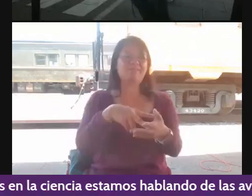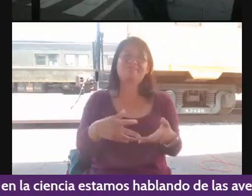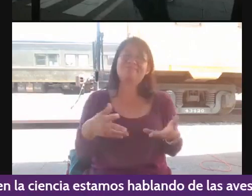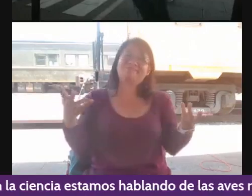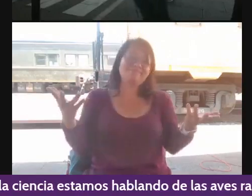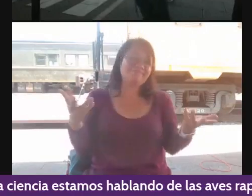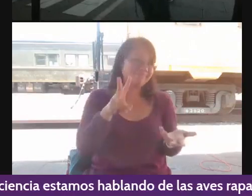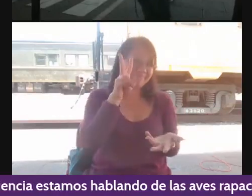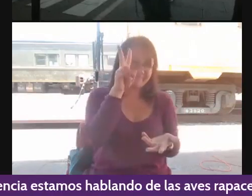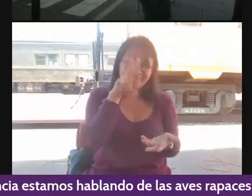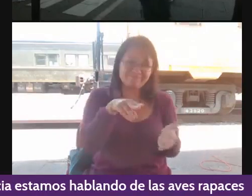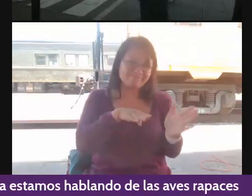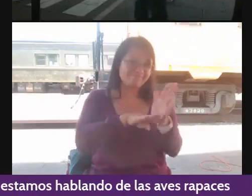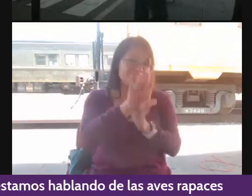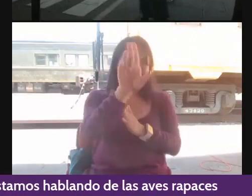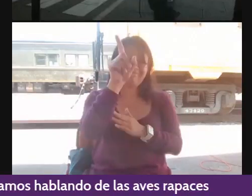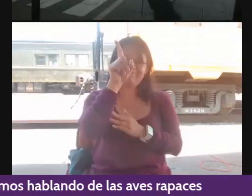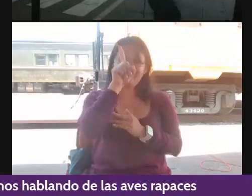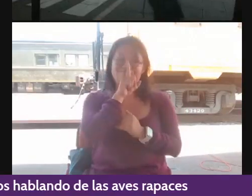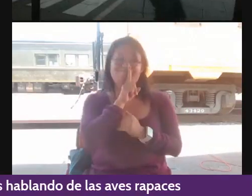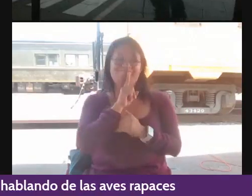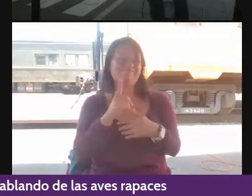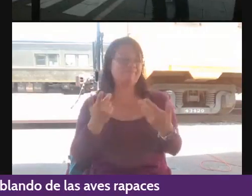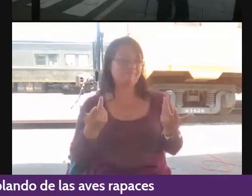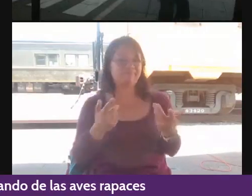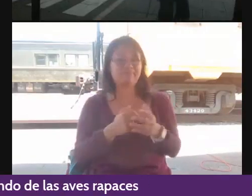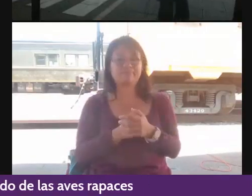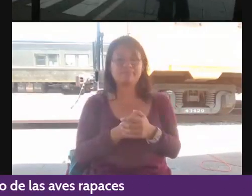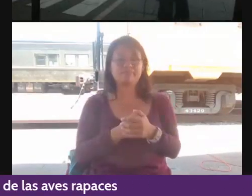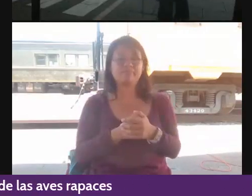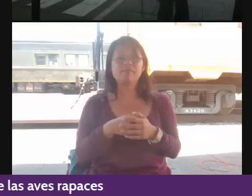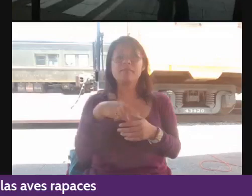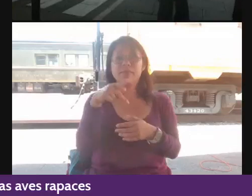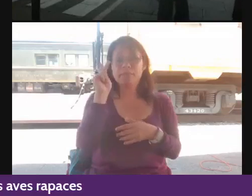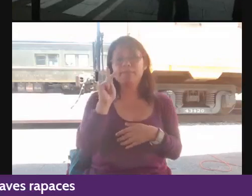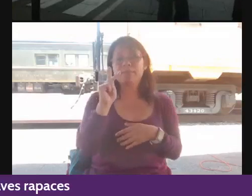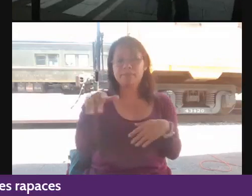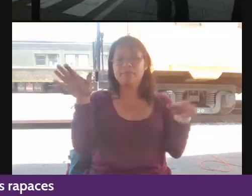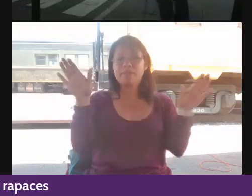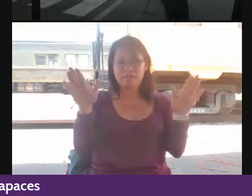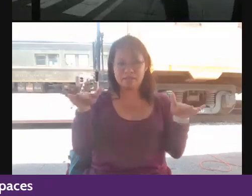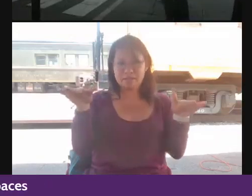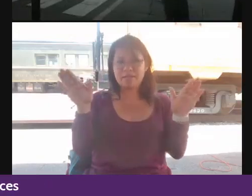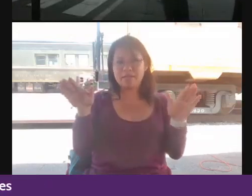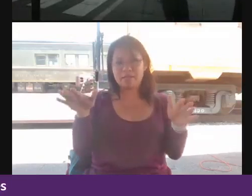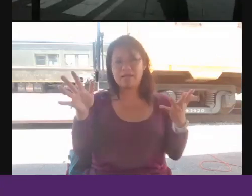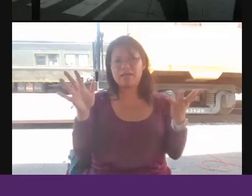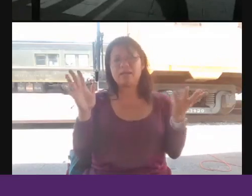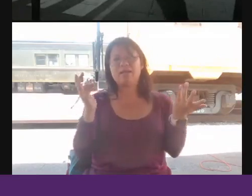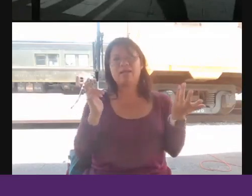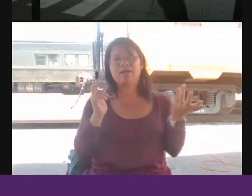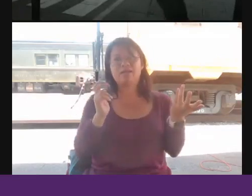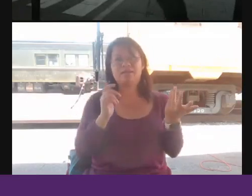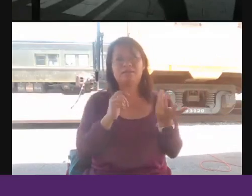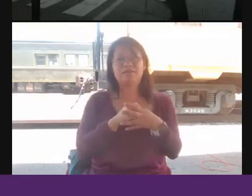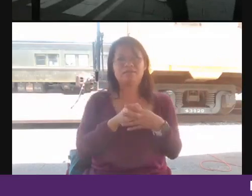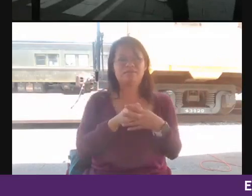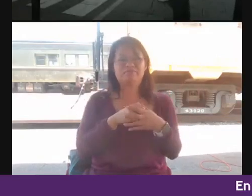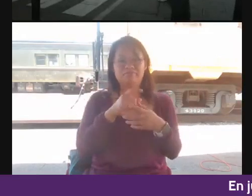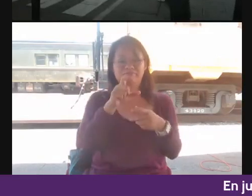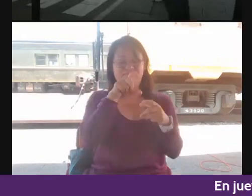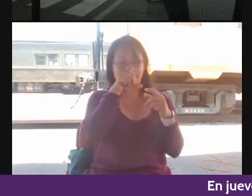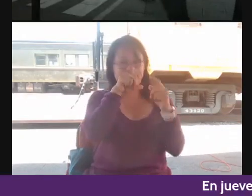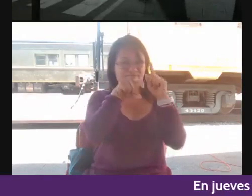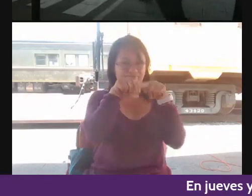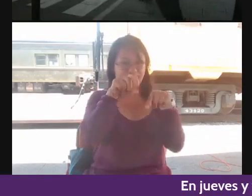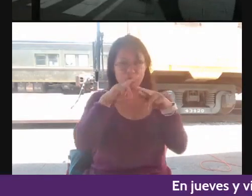de superación personal. Pero en verdad, si el águila o cualquier ave se va a una cueva y se rompe el pico, se quedó sin